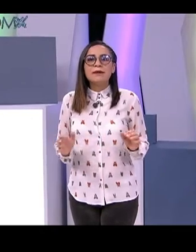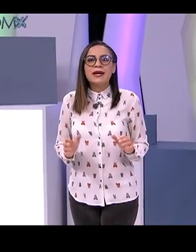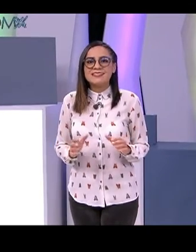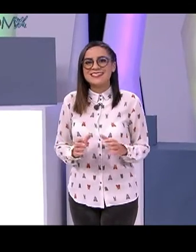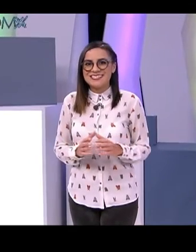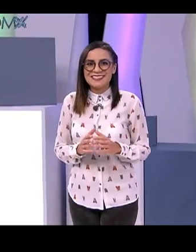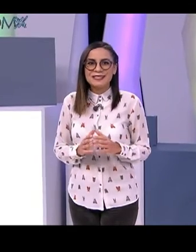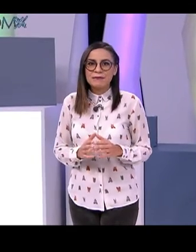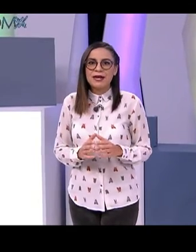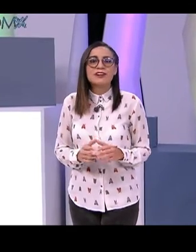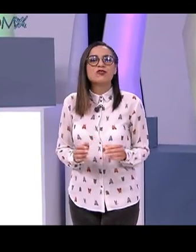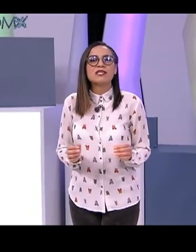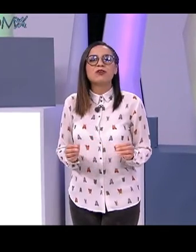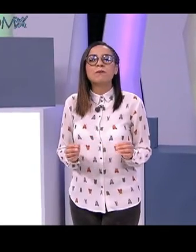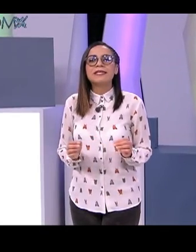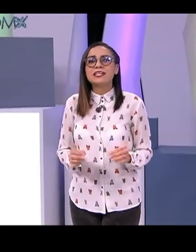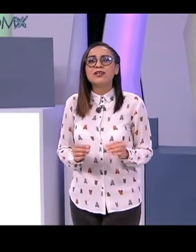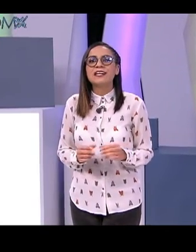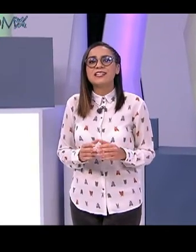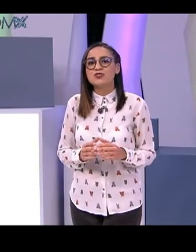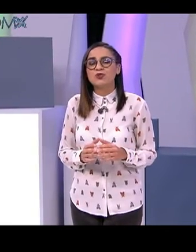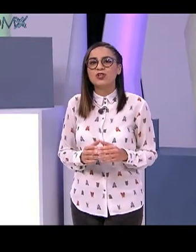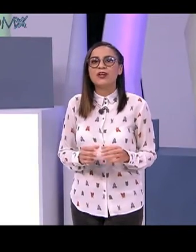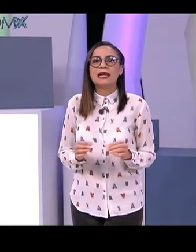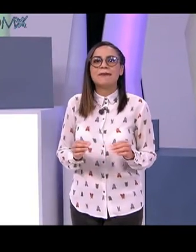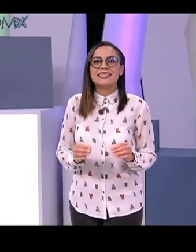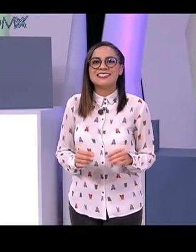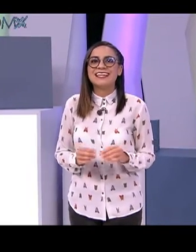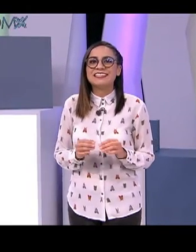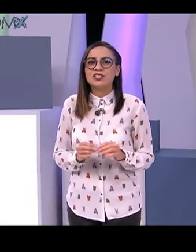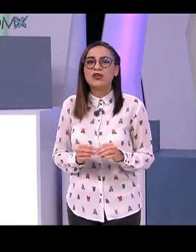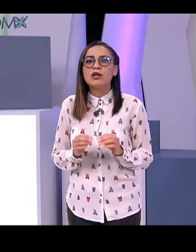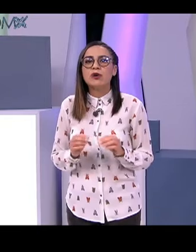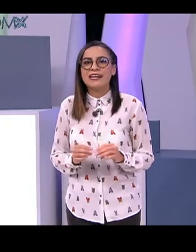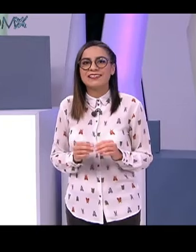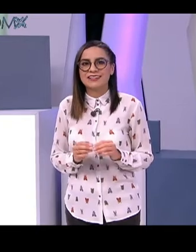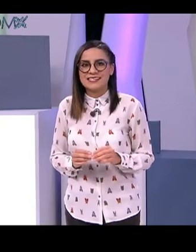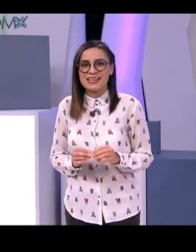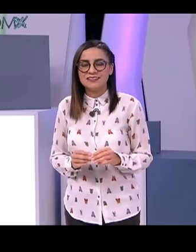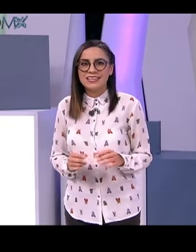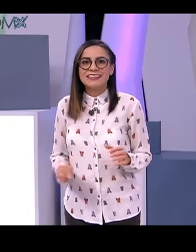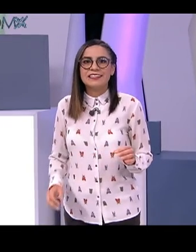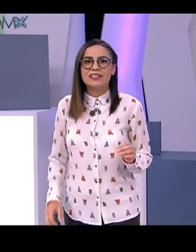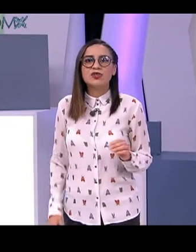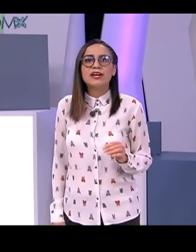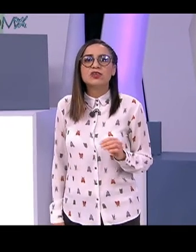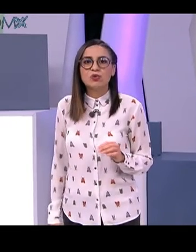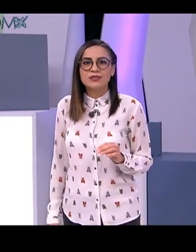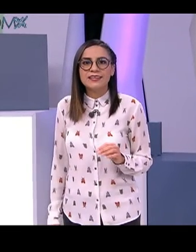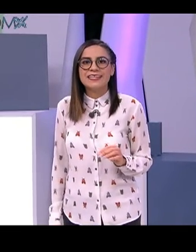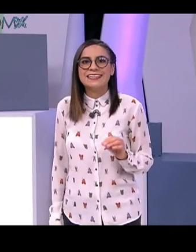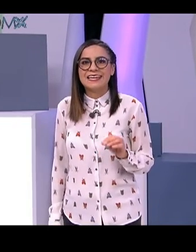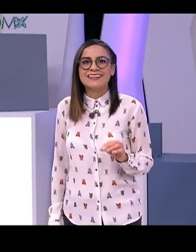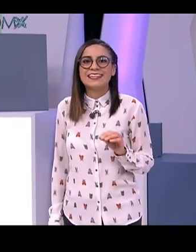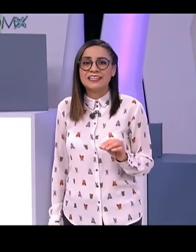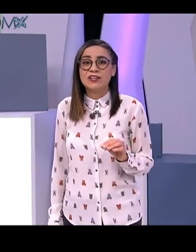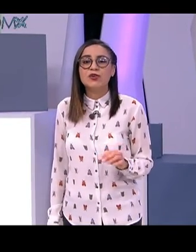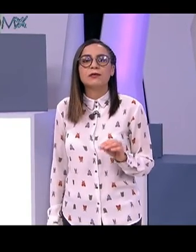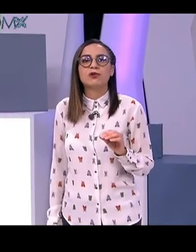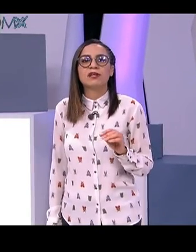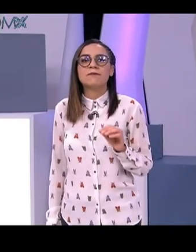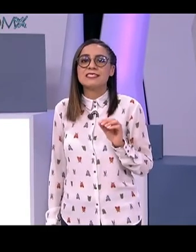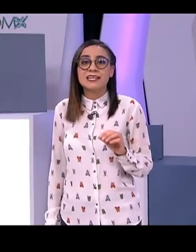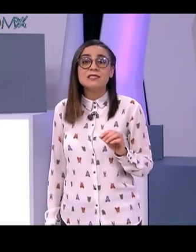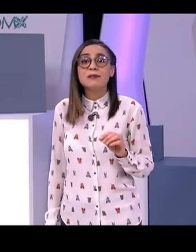Y para ahondar más en este tema, nos acompañaron en el estudio la maestra Dinora Ugalde Reza, directora adjunta de Equidad de